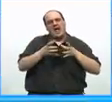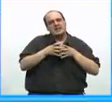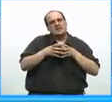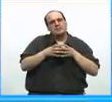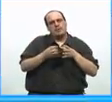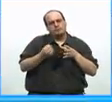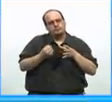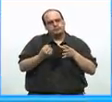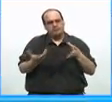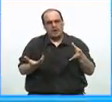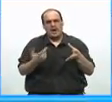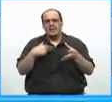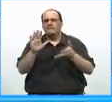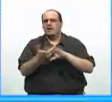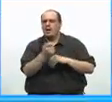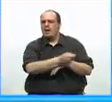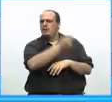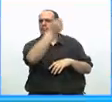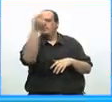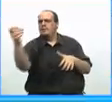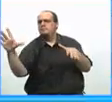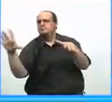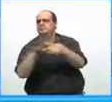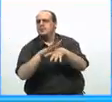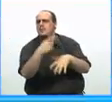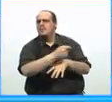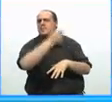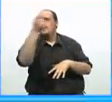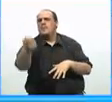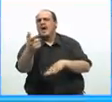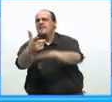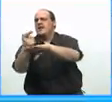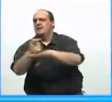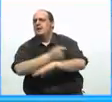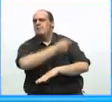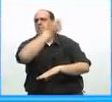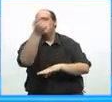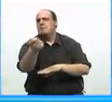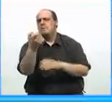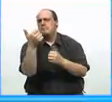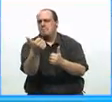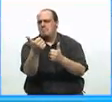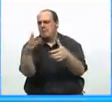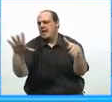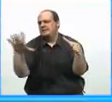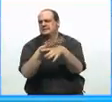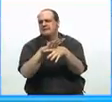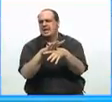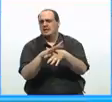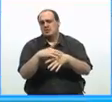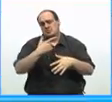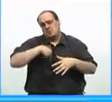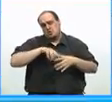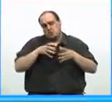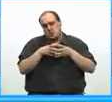porque tiene ese pase claro a los delanteros al nueve para dejarlo mano a mano que que quizás poco pocos tenemos en el plantel o